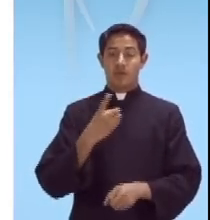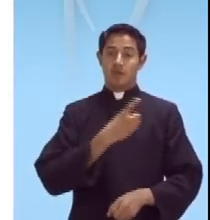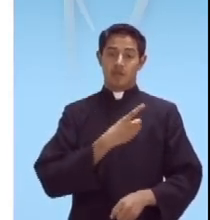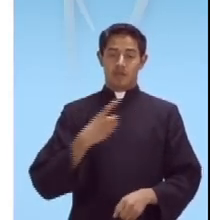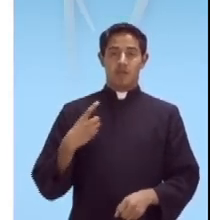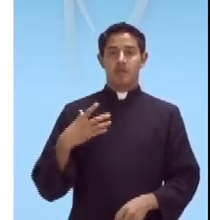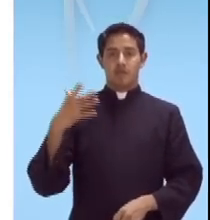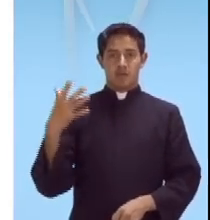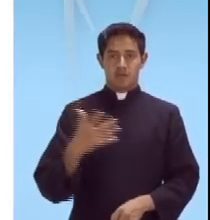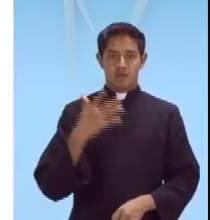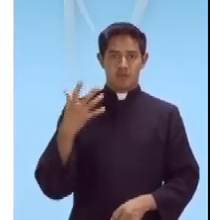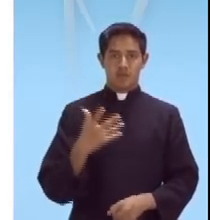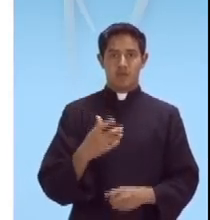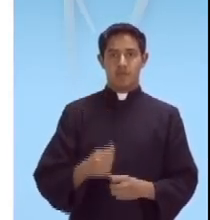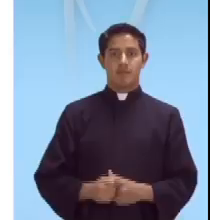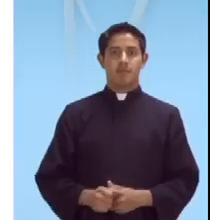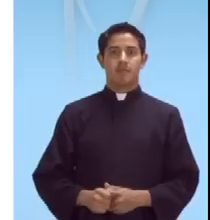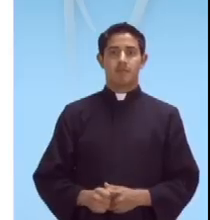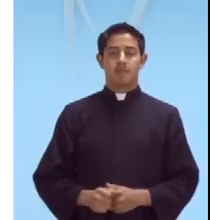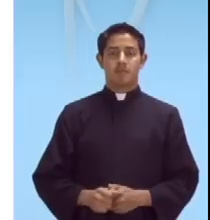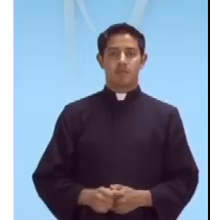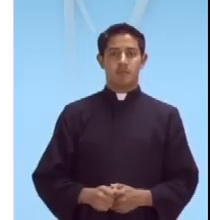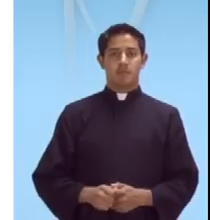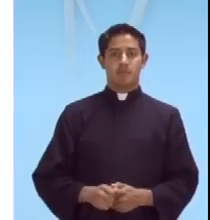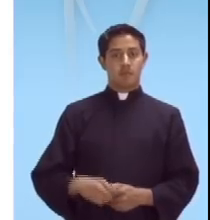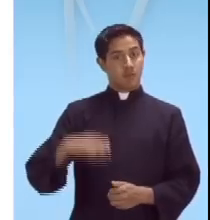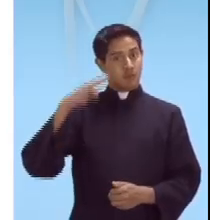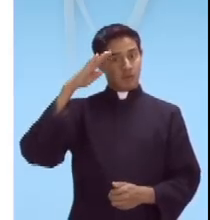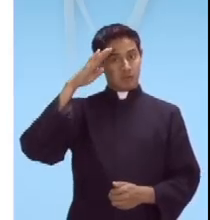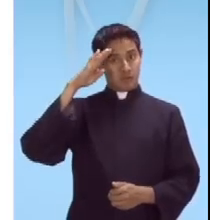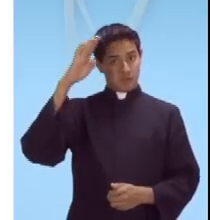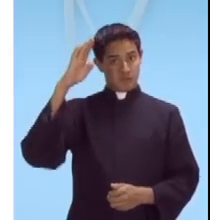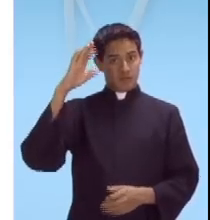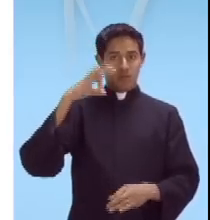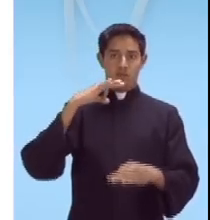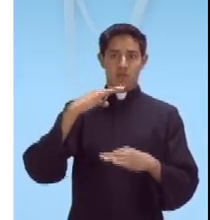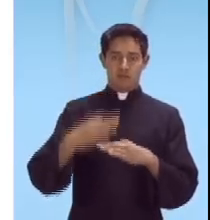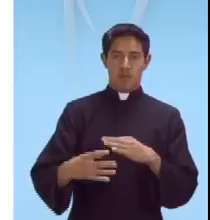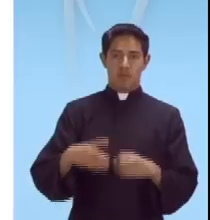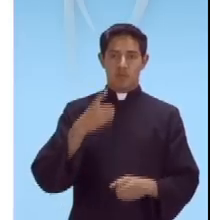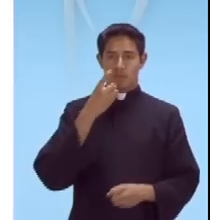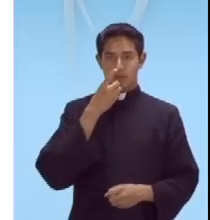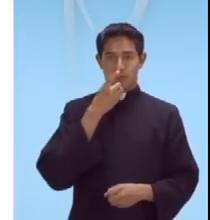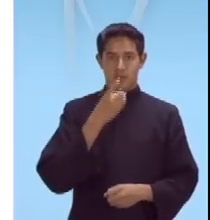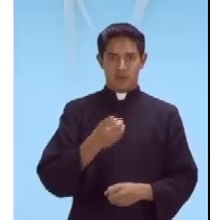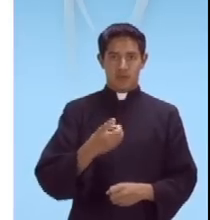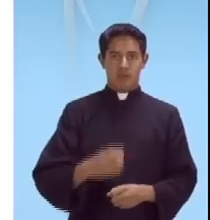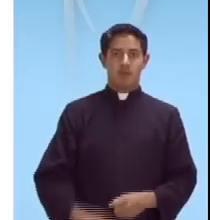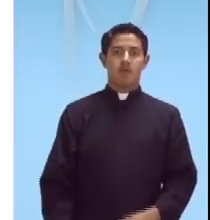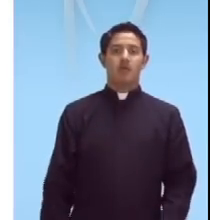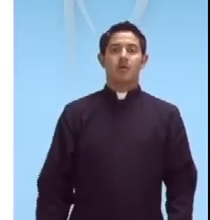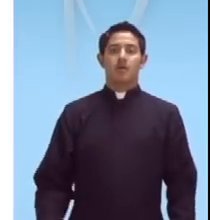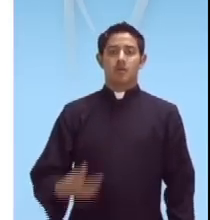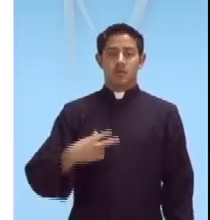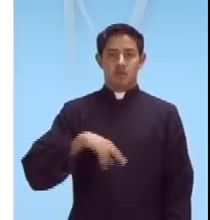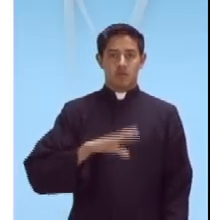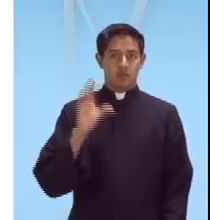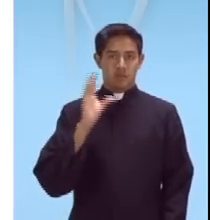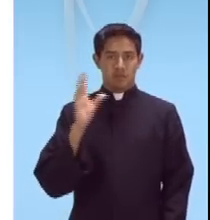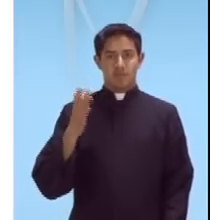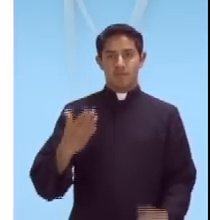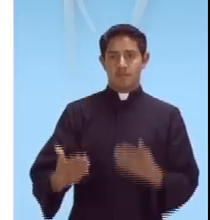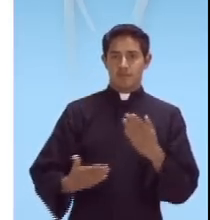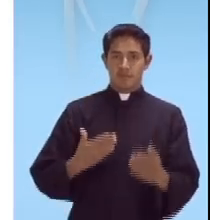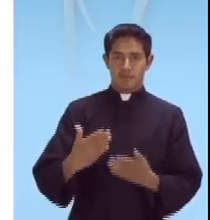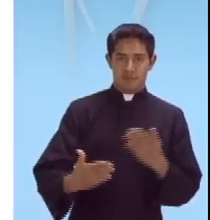Y el Señor termina con esto, diciéndonos, cuando nosotros servimos a la iglesia,